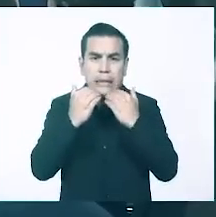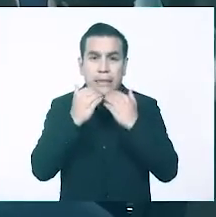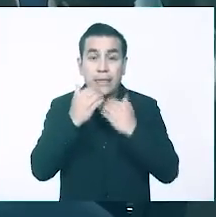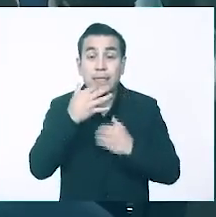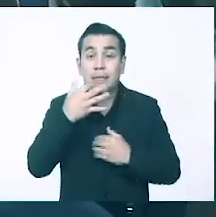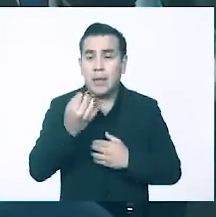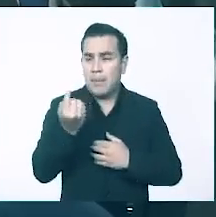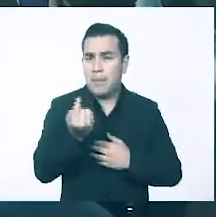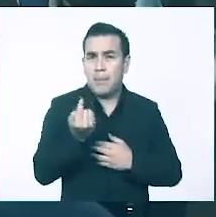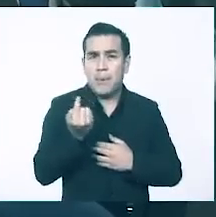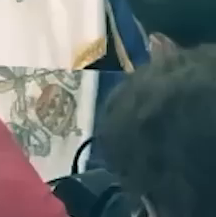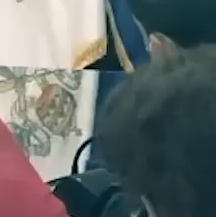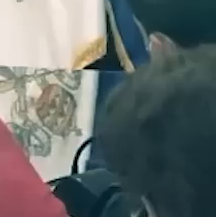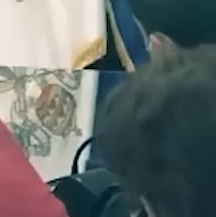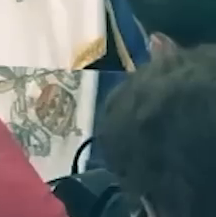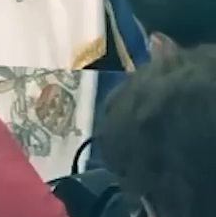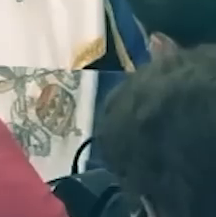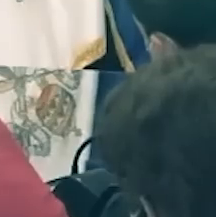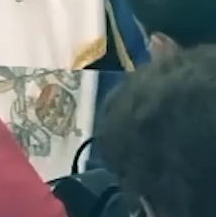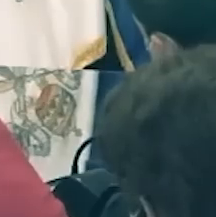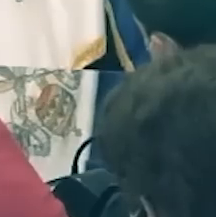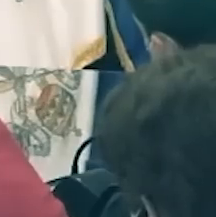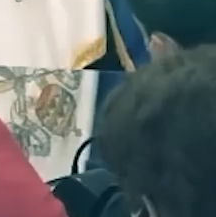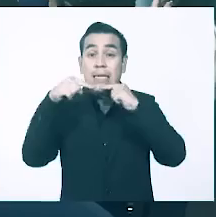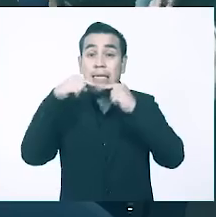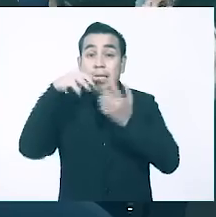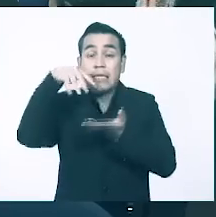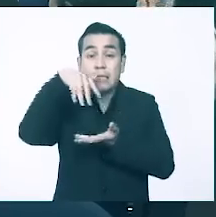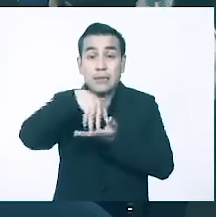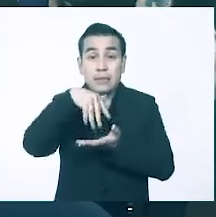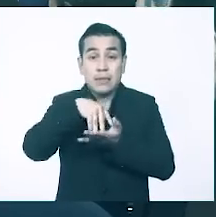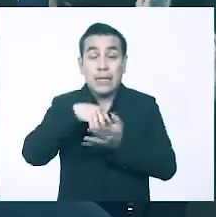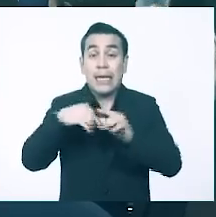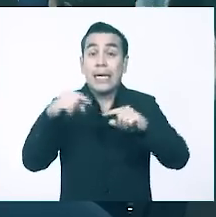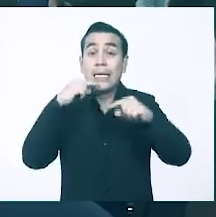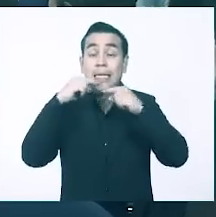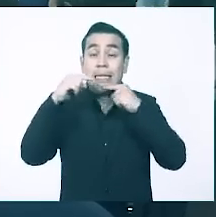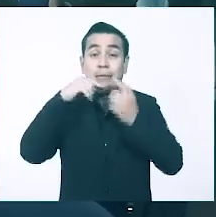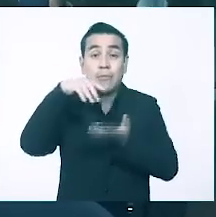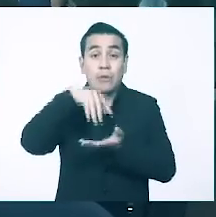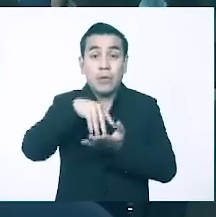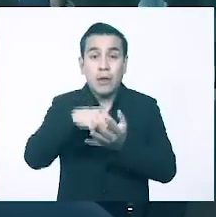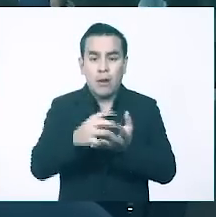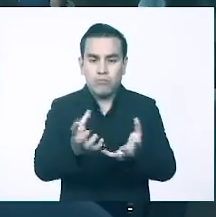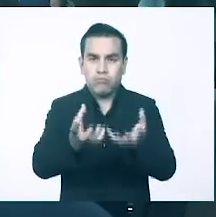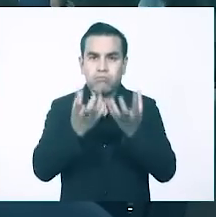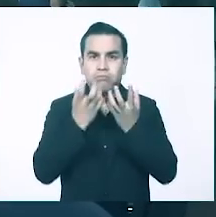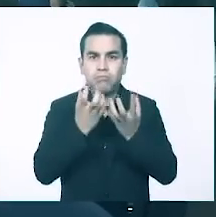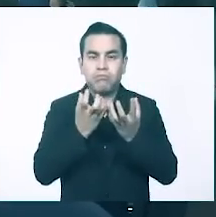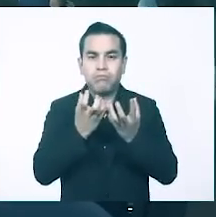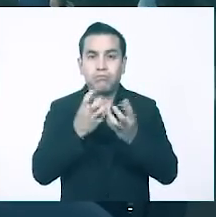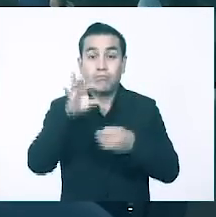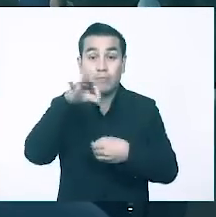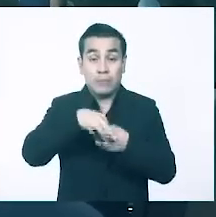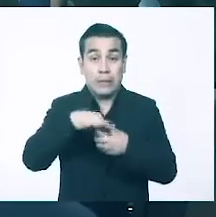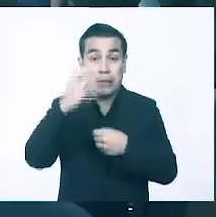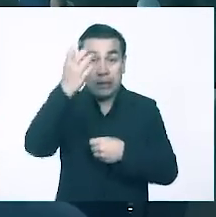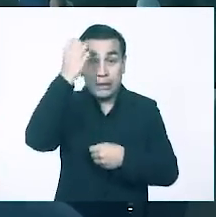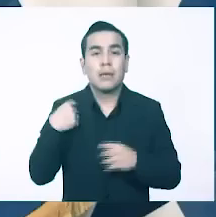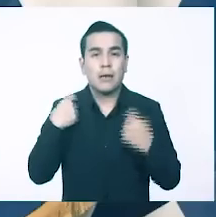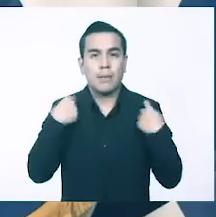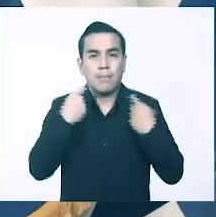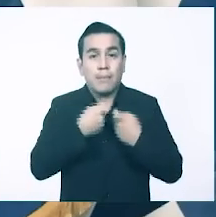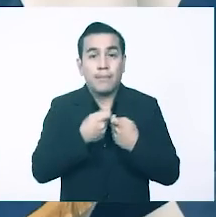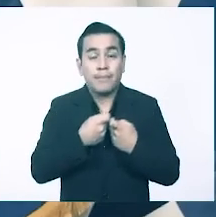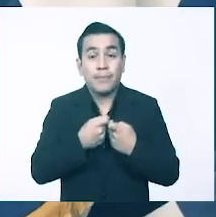Miren, señores, disculpen, aquí hay una democracia y en la democracia la mayoría manda. Les guste o